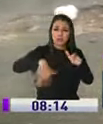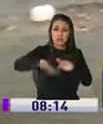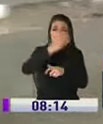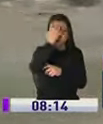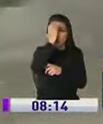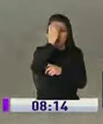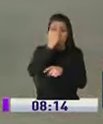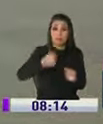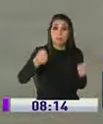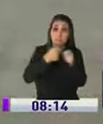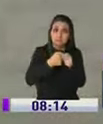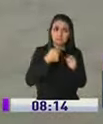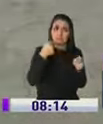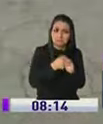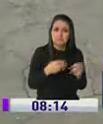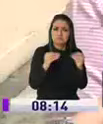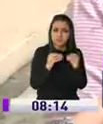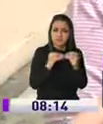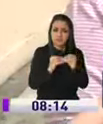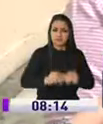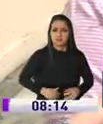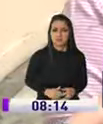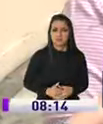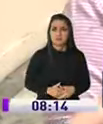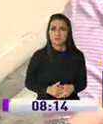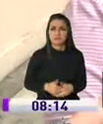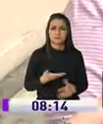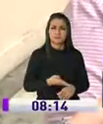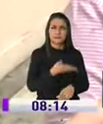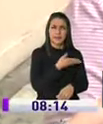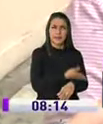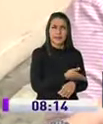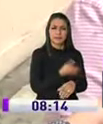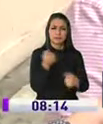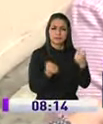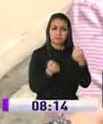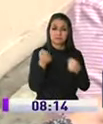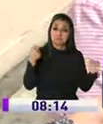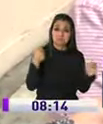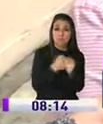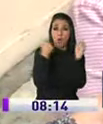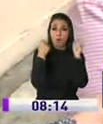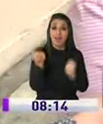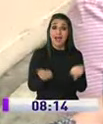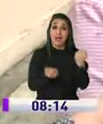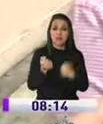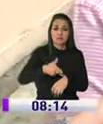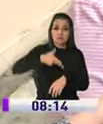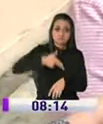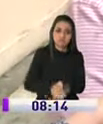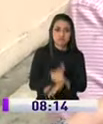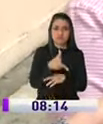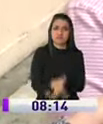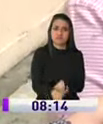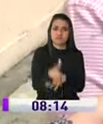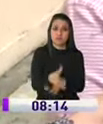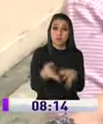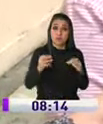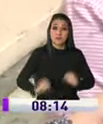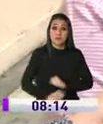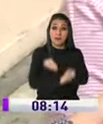más accidentes en la vía. Hubo un choque, los carros vienen y ple, y de madrugada usted